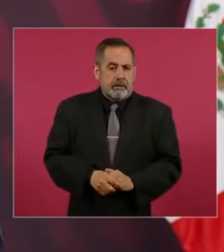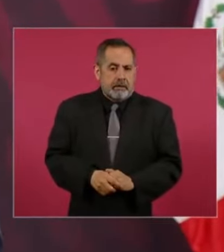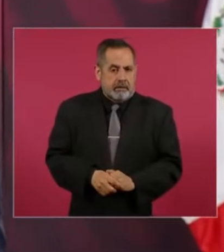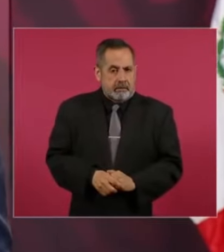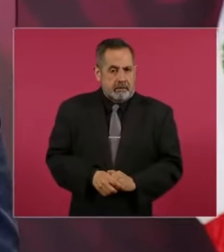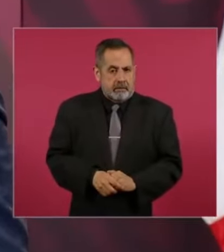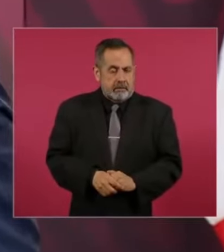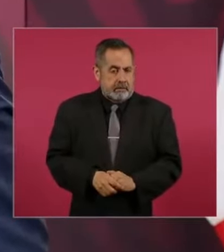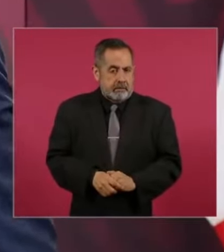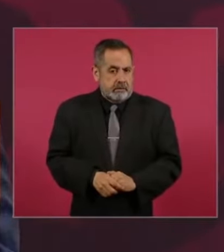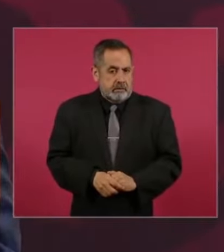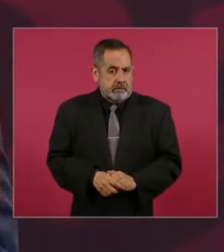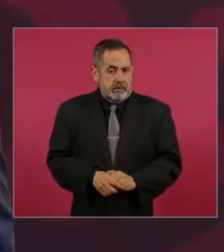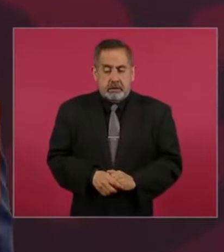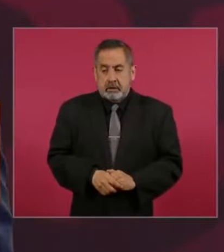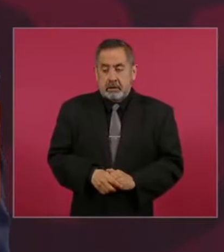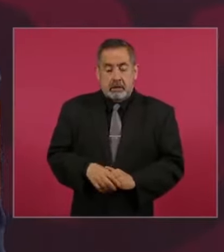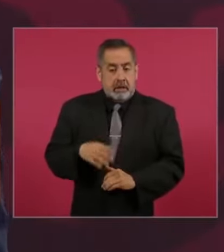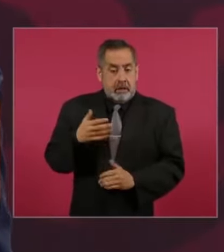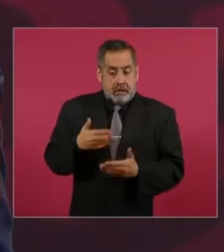estos